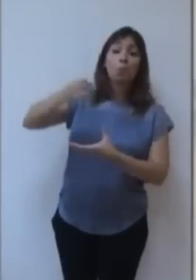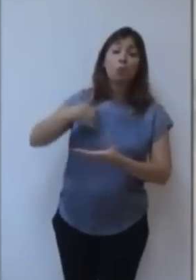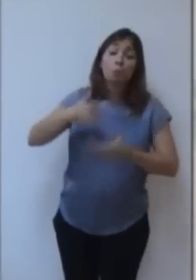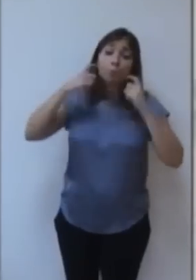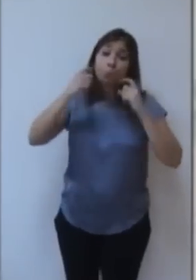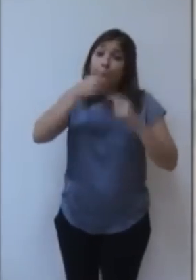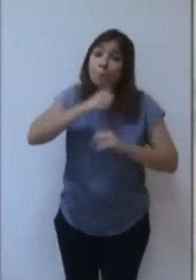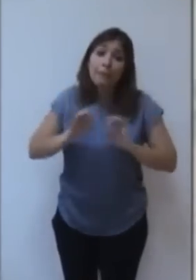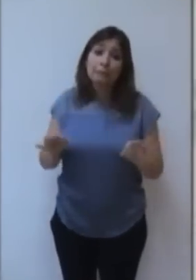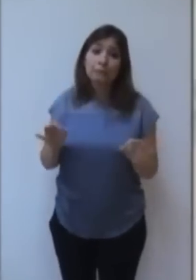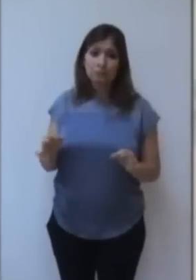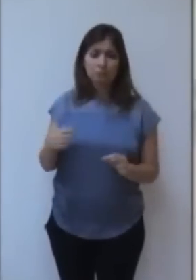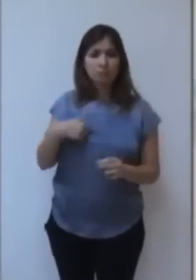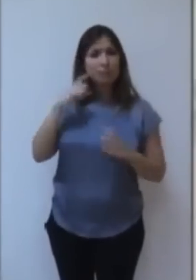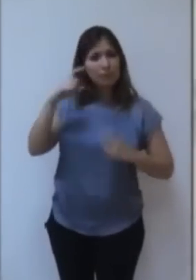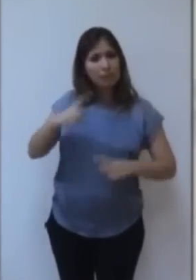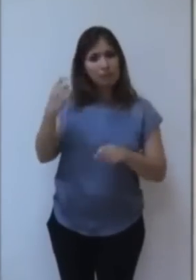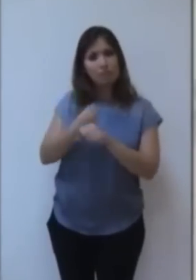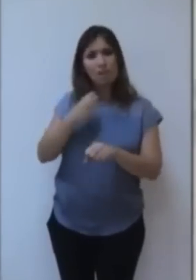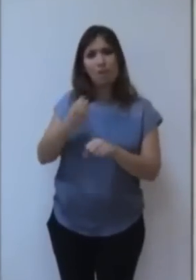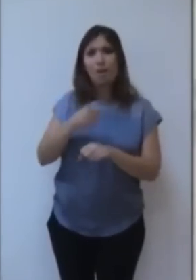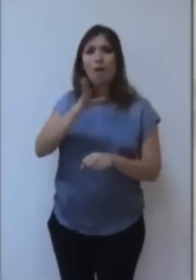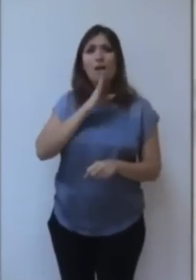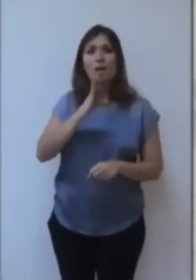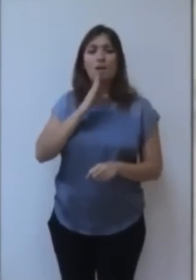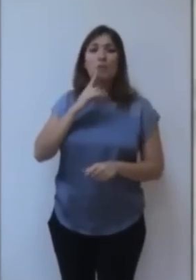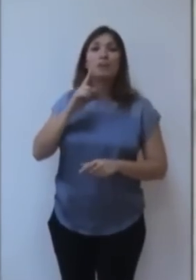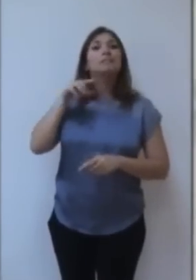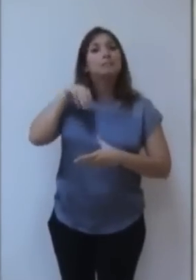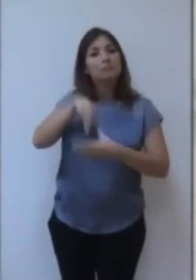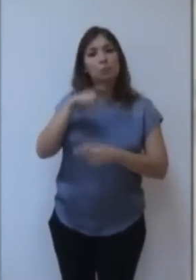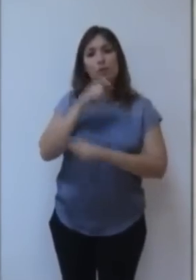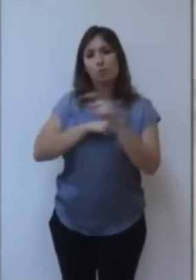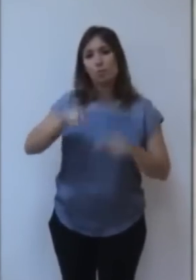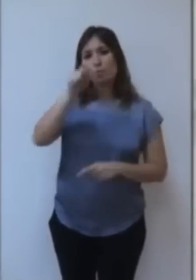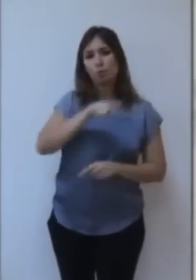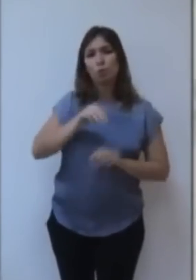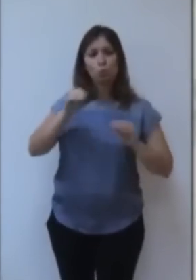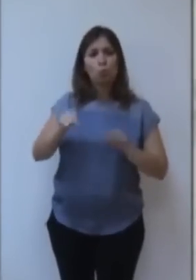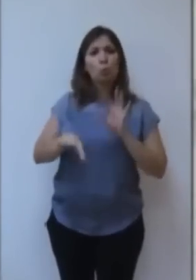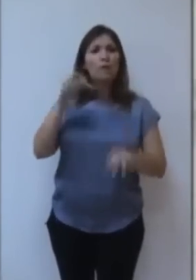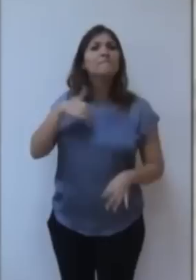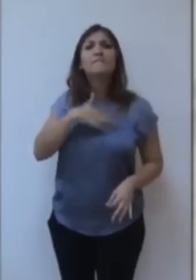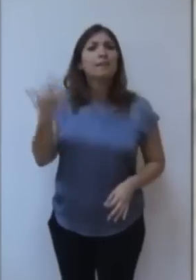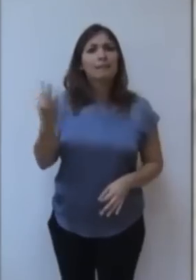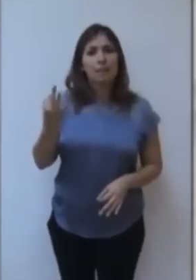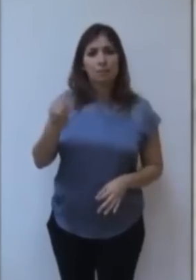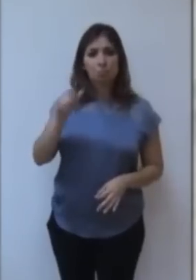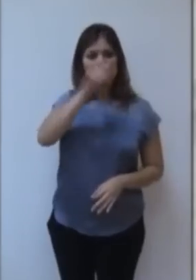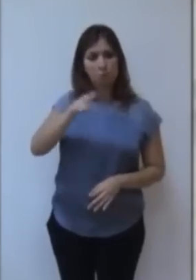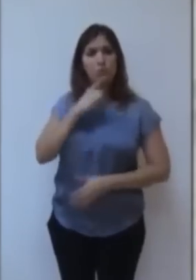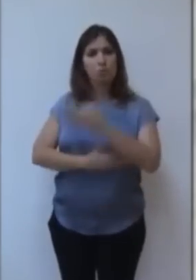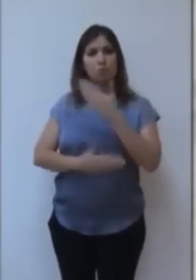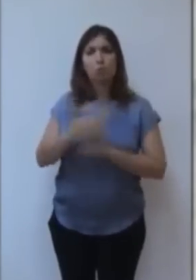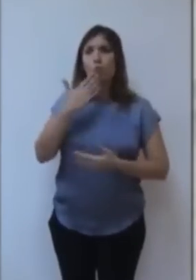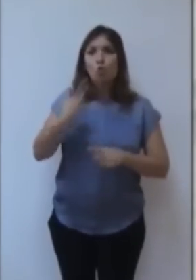cosas que siempre se tratan de trabajar desde las asociaciones de discapacidad intelectual, ¿no? Fomentar la autodeterminación, que las personas elijan